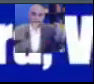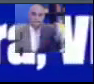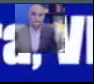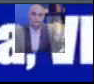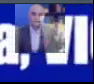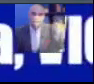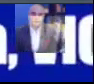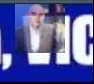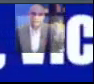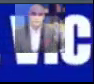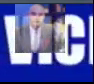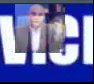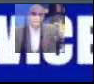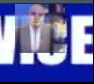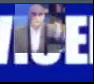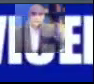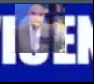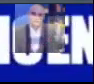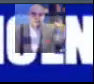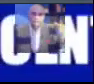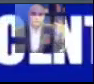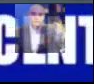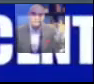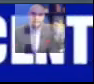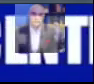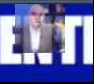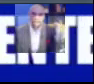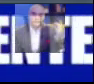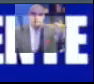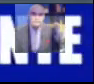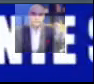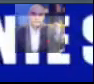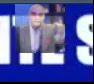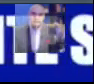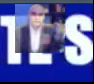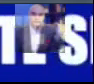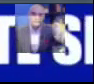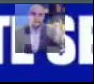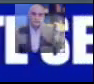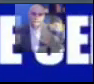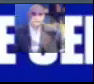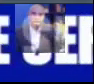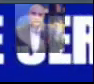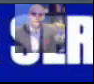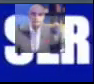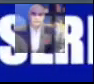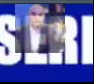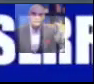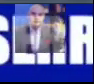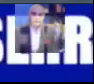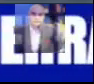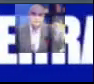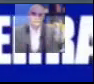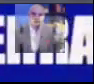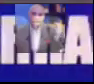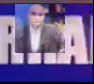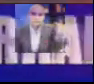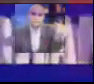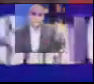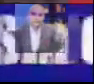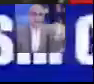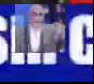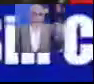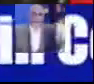estableciendo límites en regidurías. ¿Por qué va a estar mal eso, público memorioso? Yo le